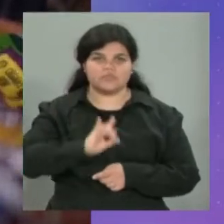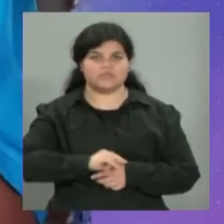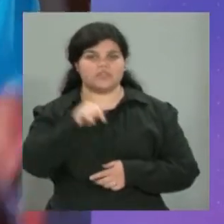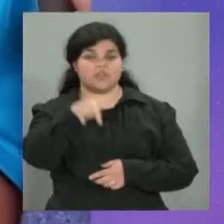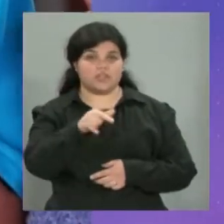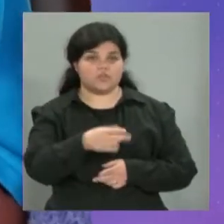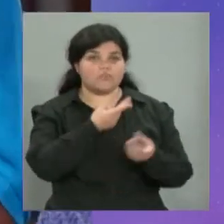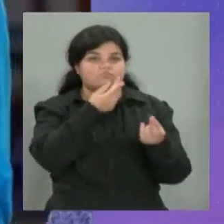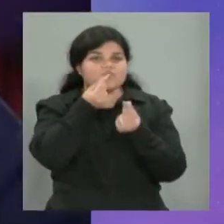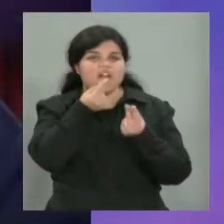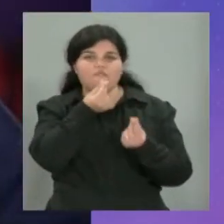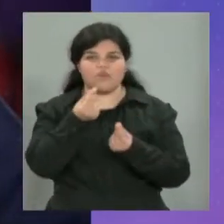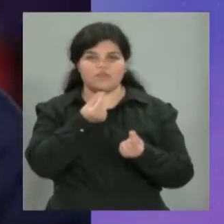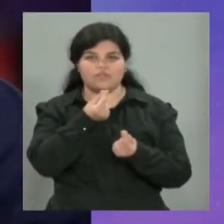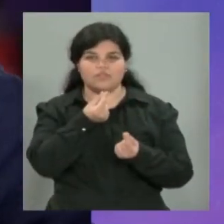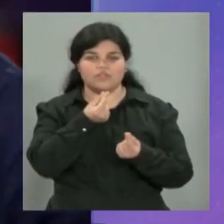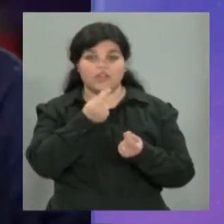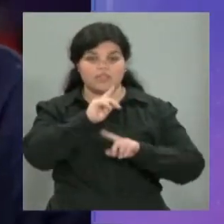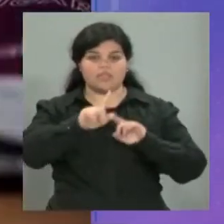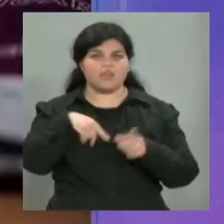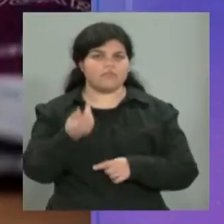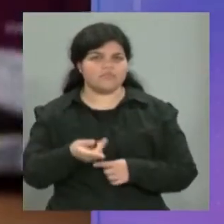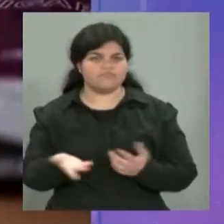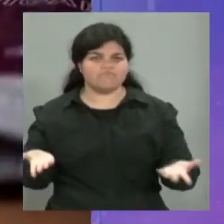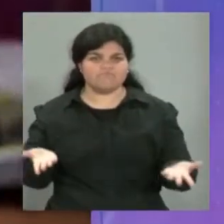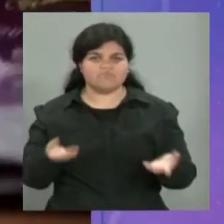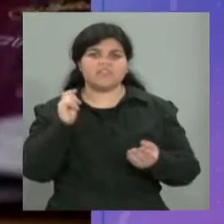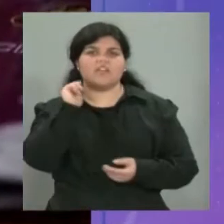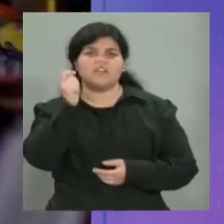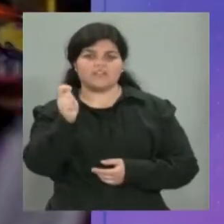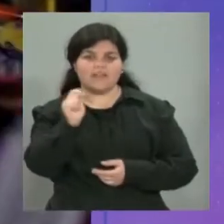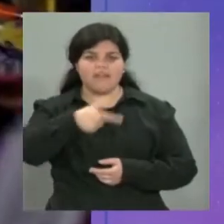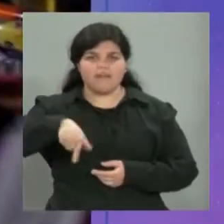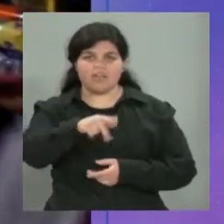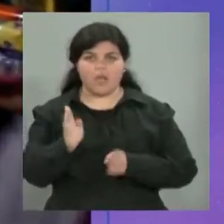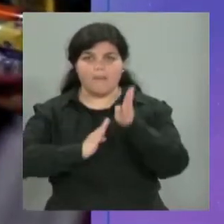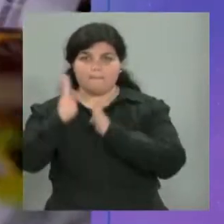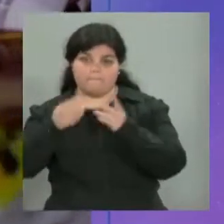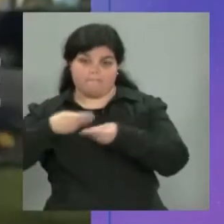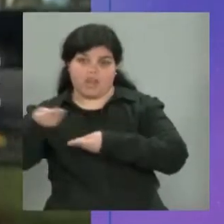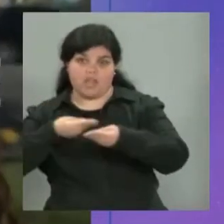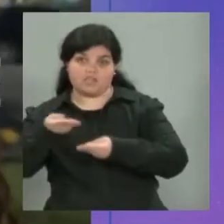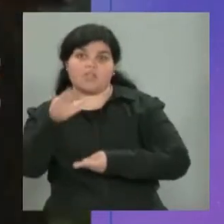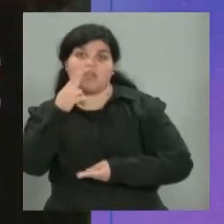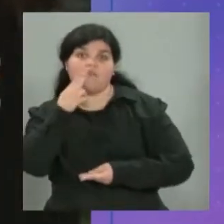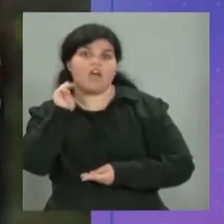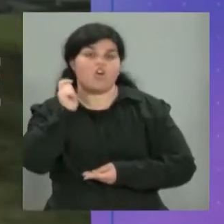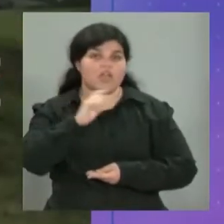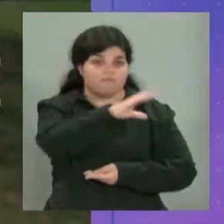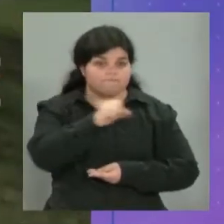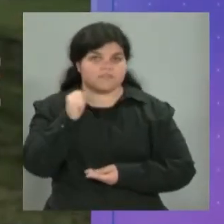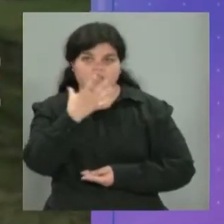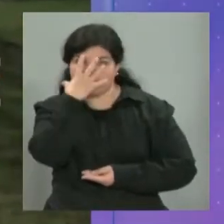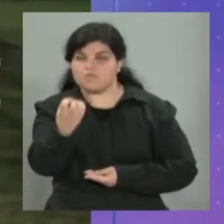con productos de sabores. Entonces, ¿a quiénes crees que están tratando de atraer las compañías de tabaco? Hay una ley nacional